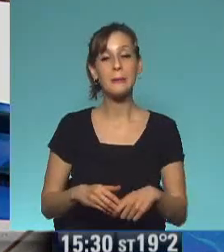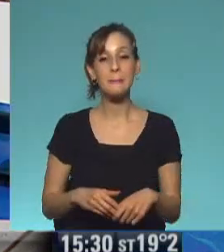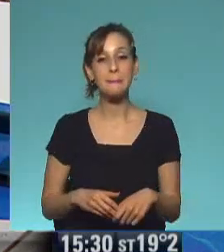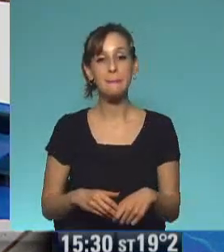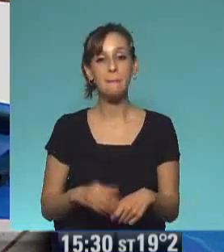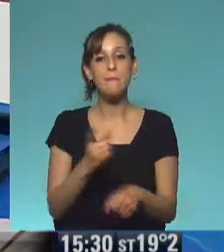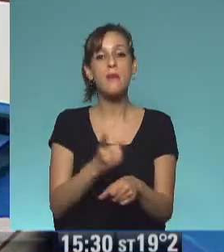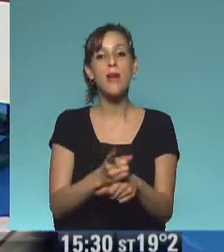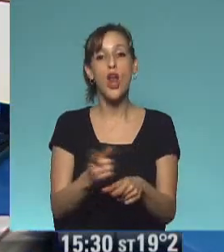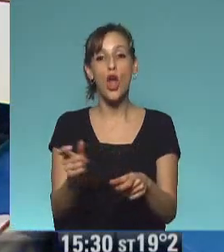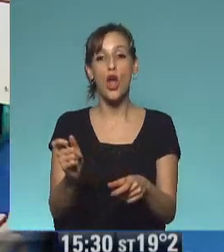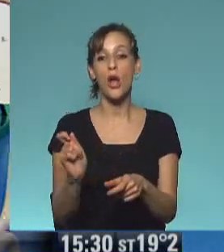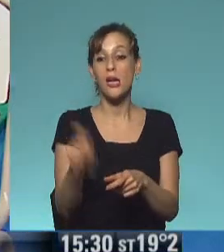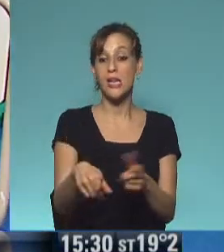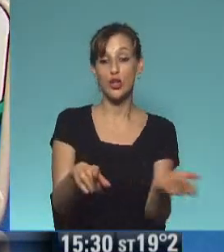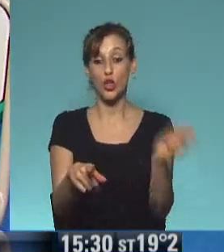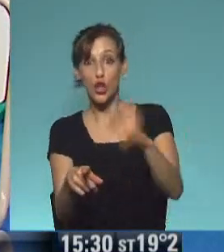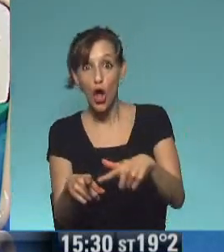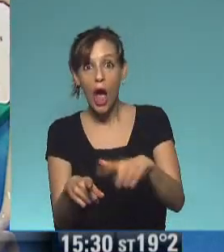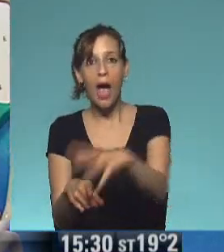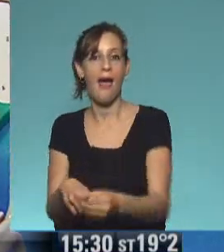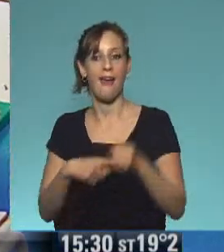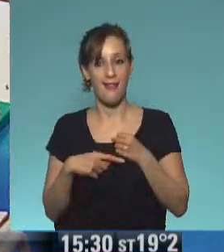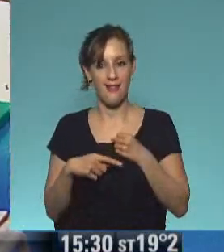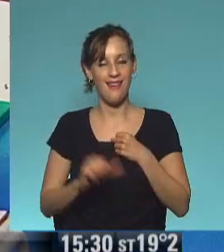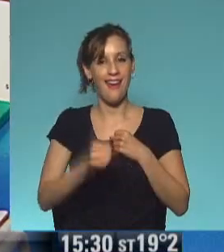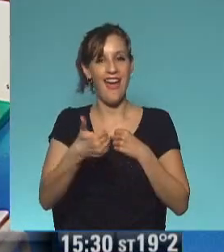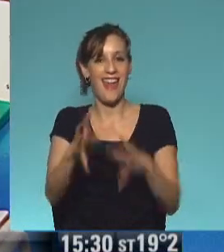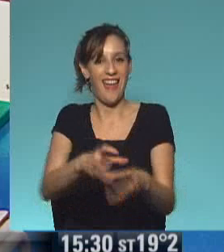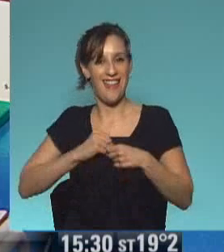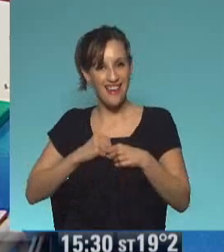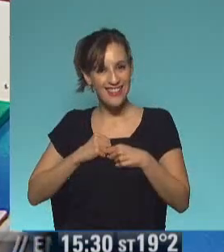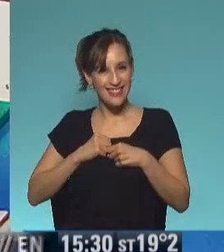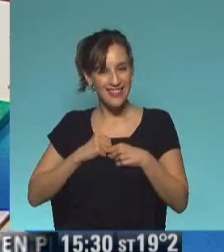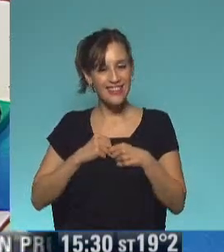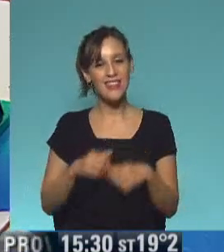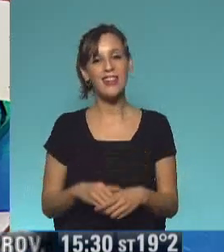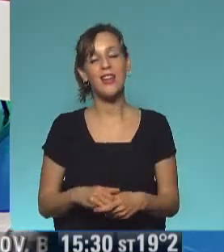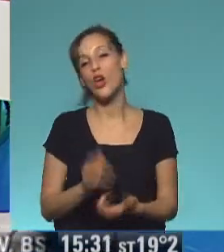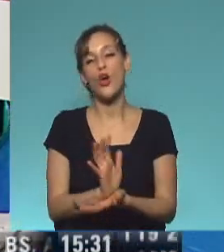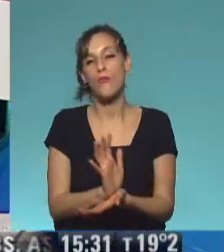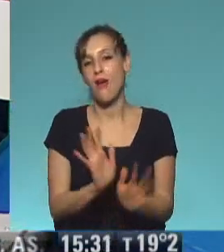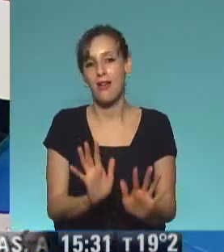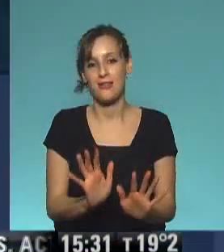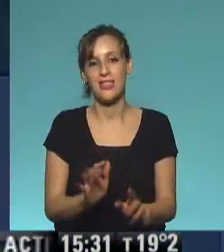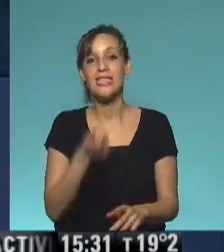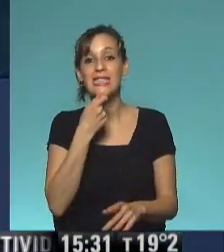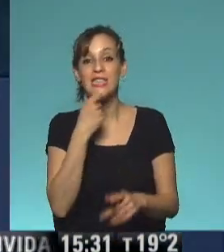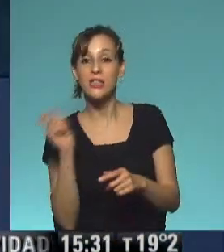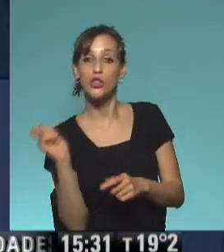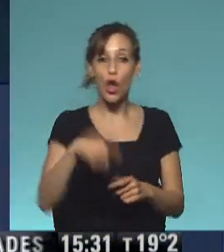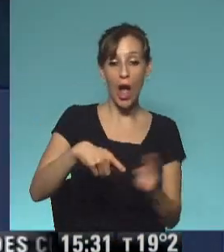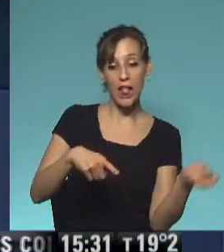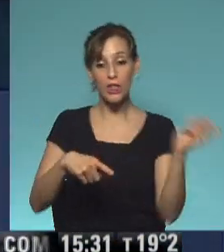da con el frijol del otro, se lo queda, se lo gana. Ah, como jugar a la bolita. Ah. Ah, pero con frijoles. Pero con frijoles. Es